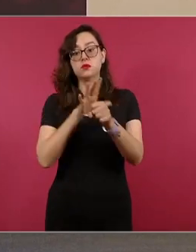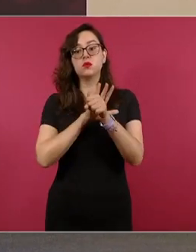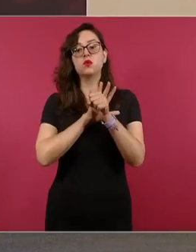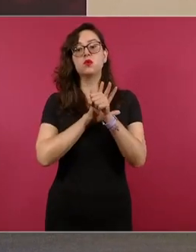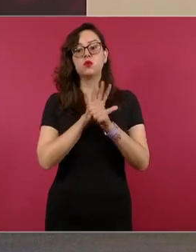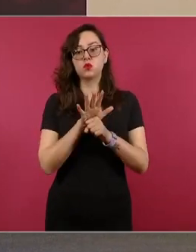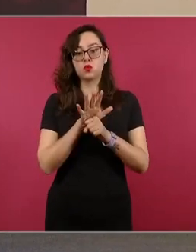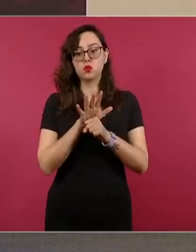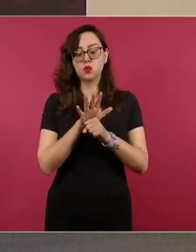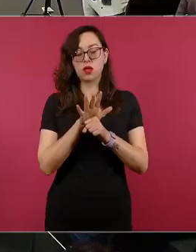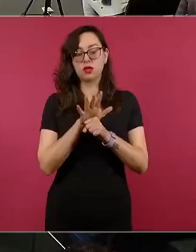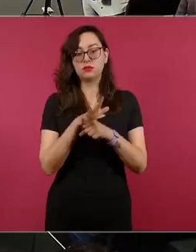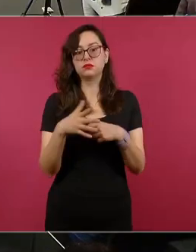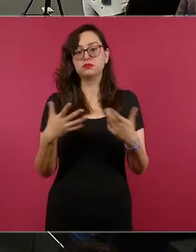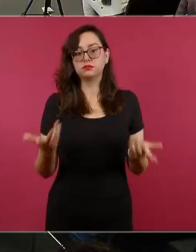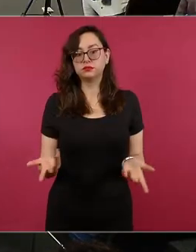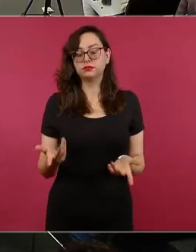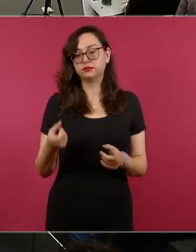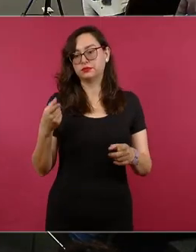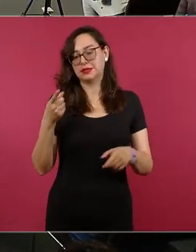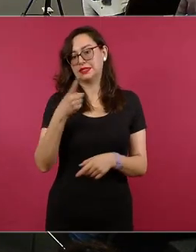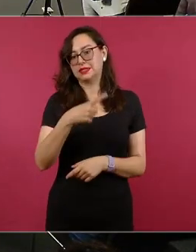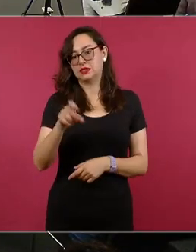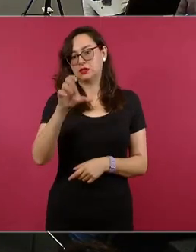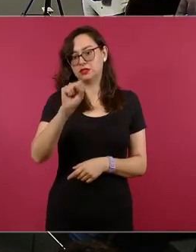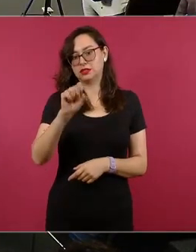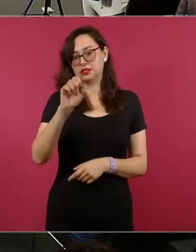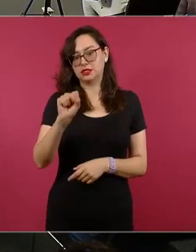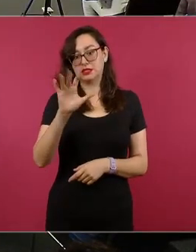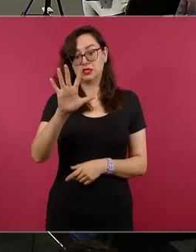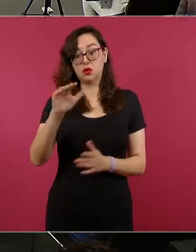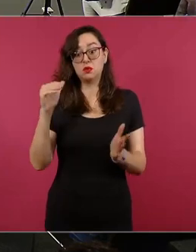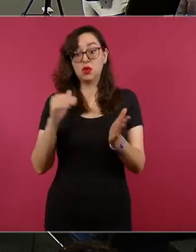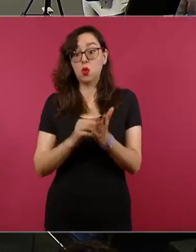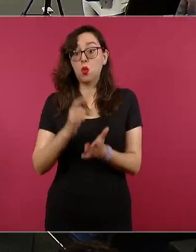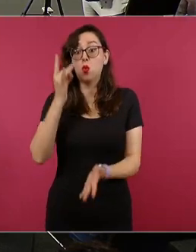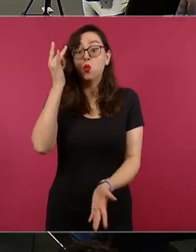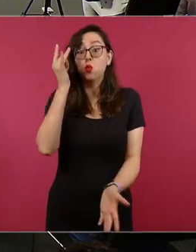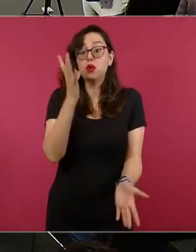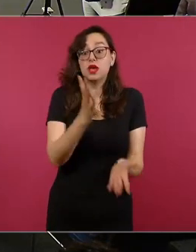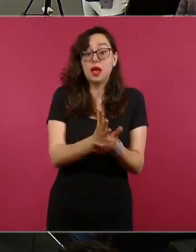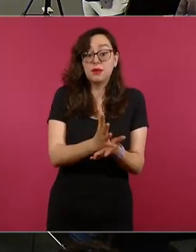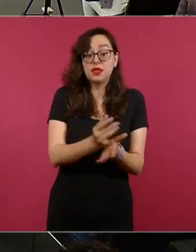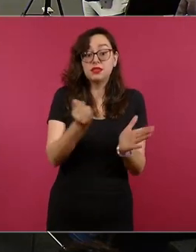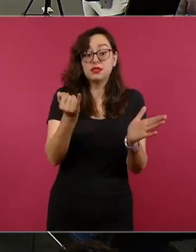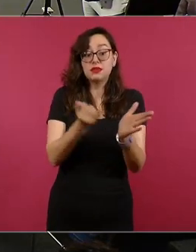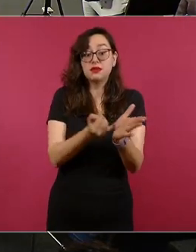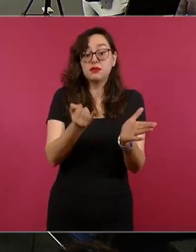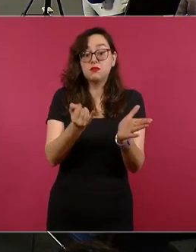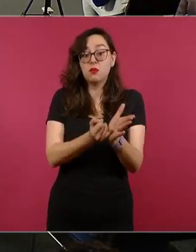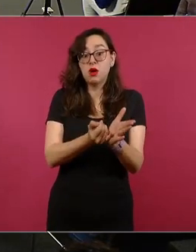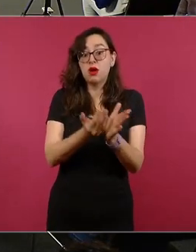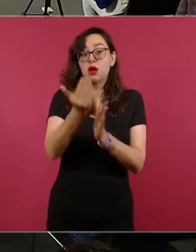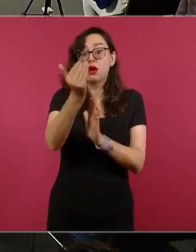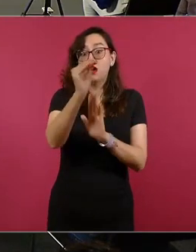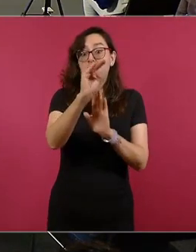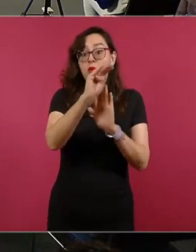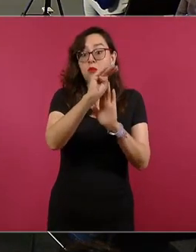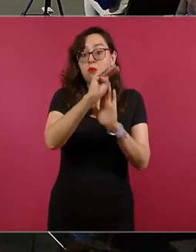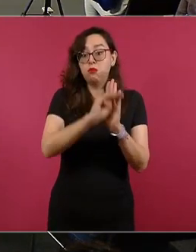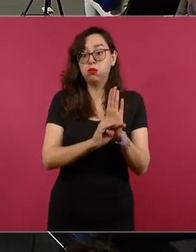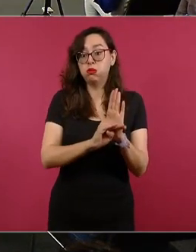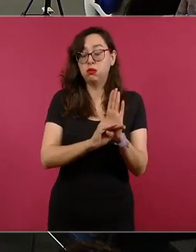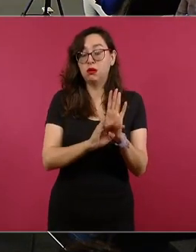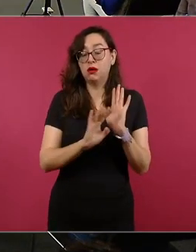sólo con esta reforma que les estoy explicando, con la decisión